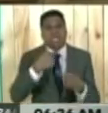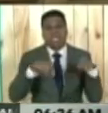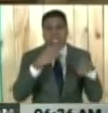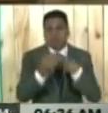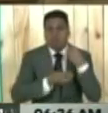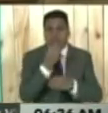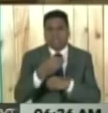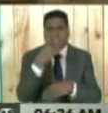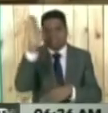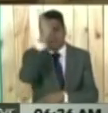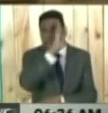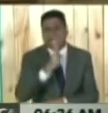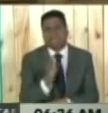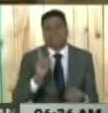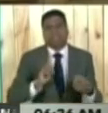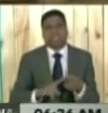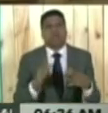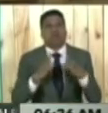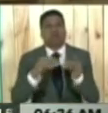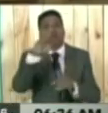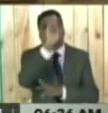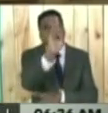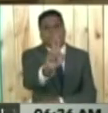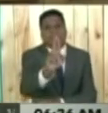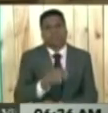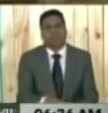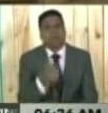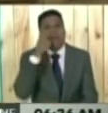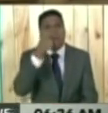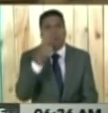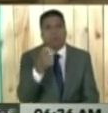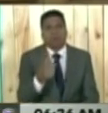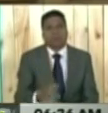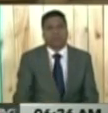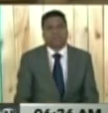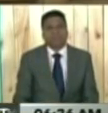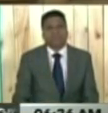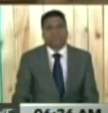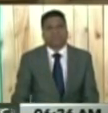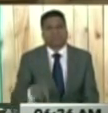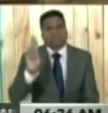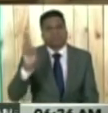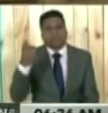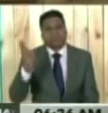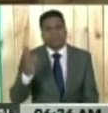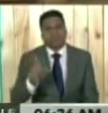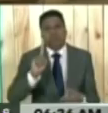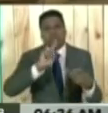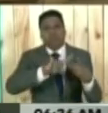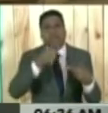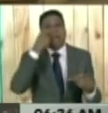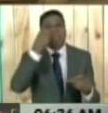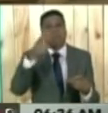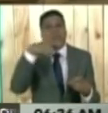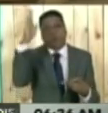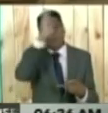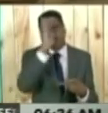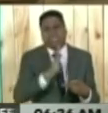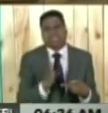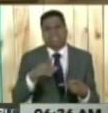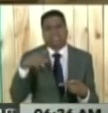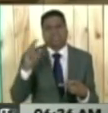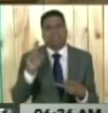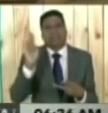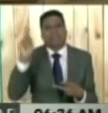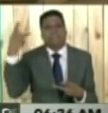se dio en Brasil. Con todo el respeto al pueblo de Honduras, al pueblo del Paraguay y al pueblo de Brasil,